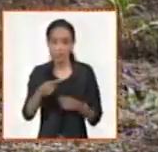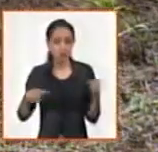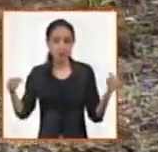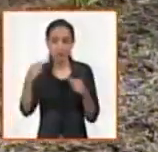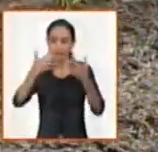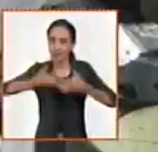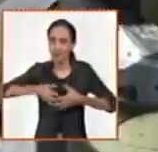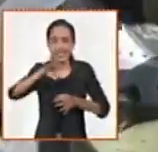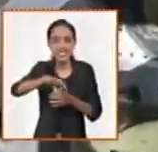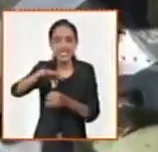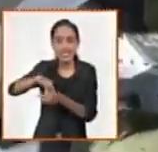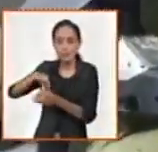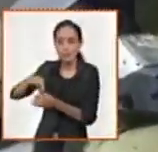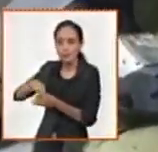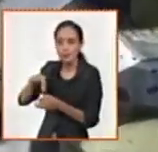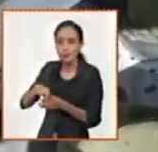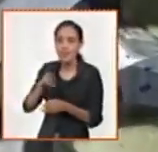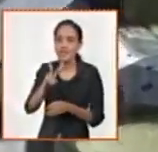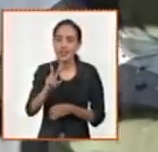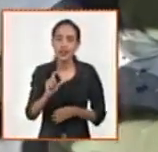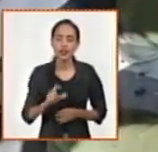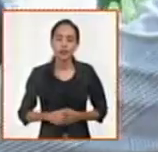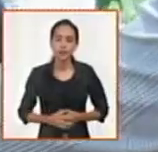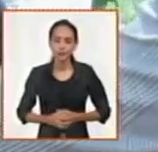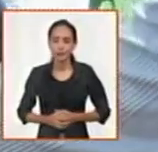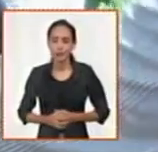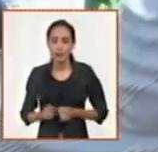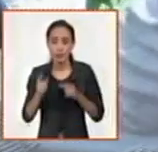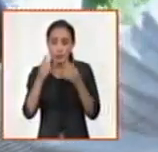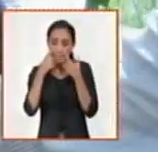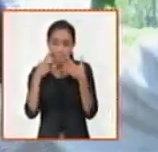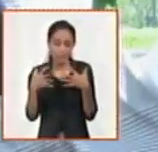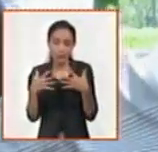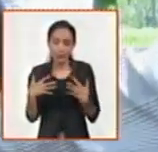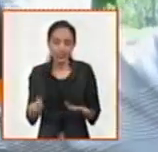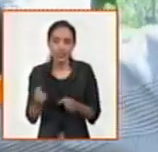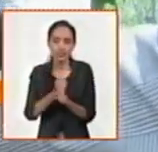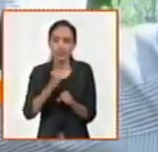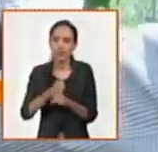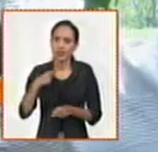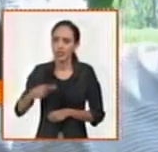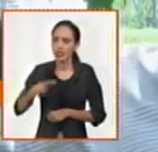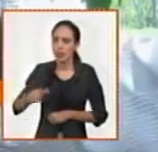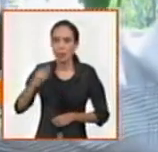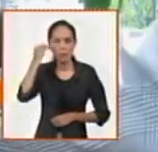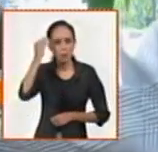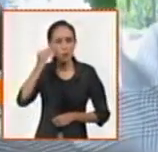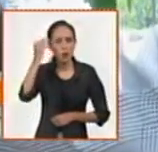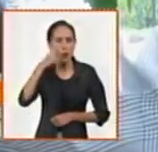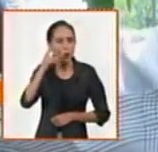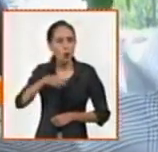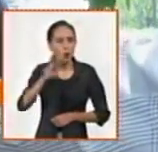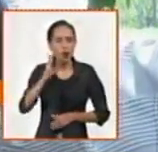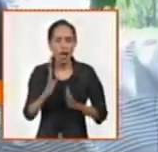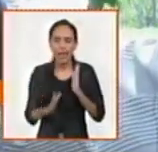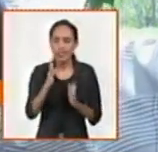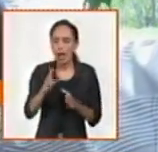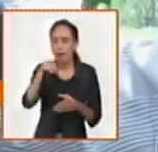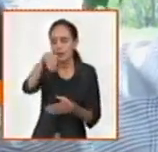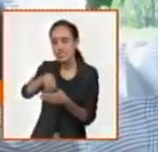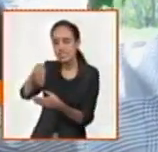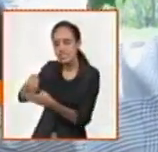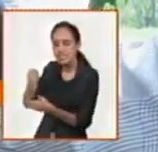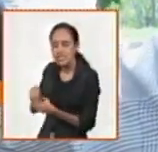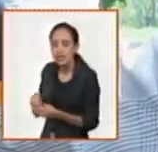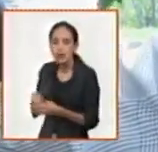productor de semillas de granos en Villa Clara. La clave está en el trabajo diario, en ir pensando y buscando las etapas de siembra,